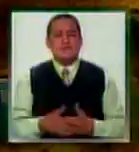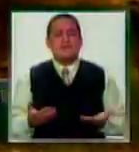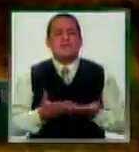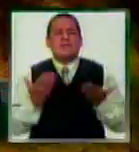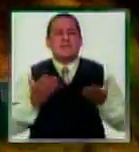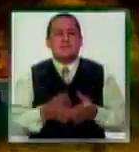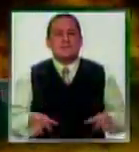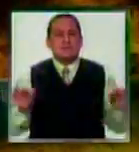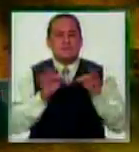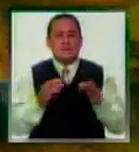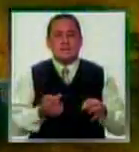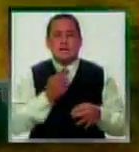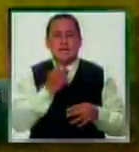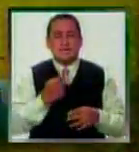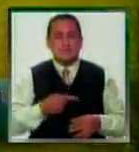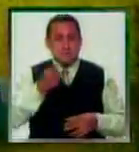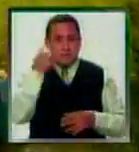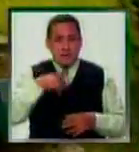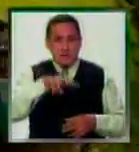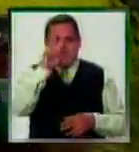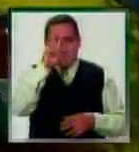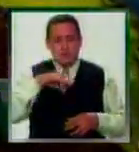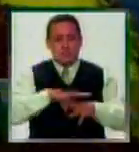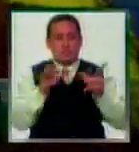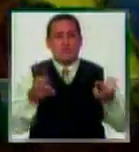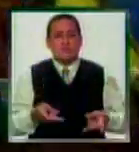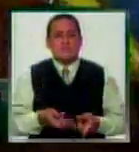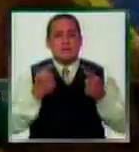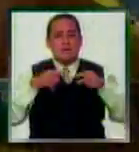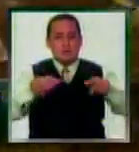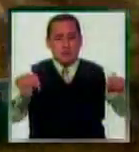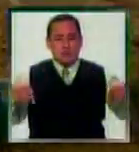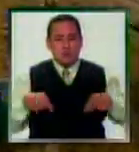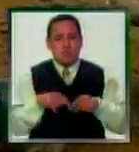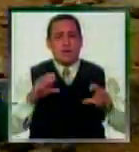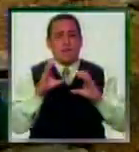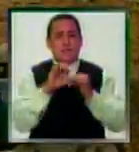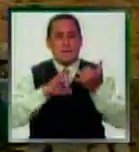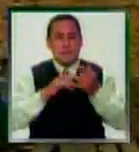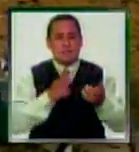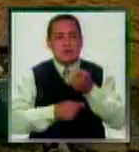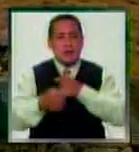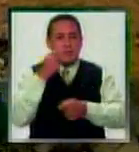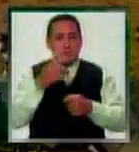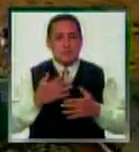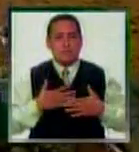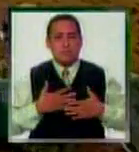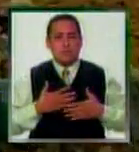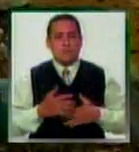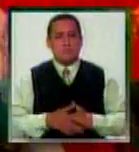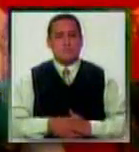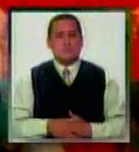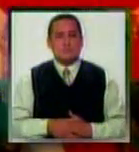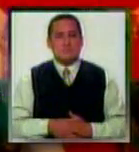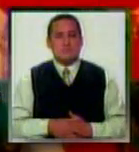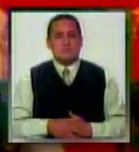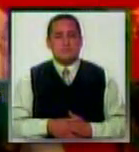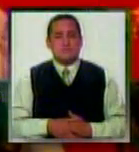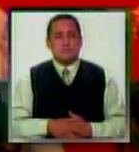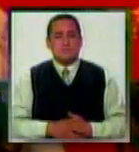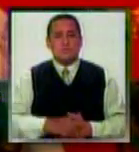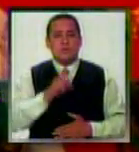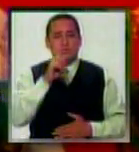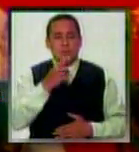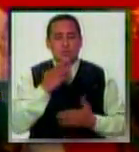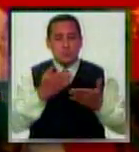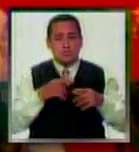tan importante es para los peruanos recuperar el lote 88 para el mercado interno? Una